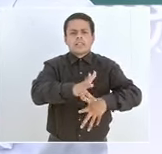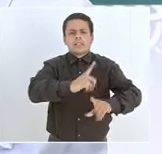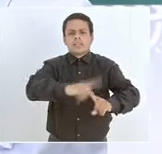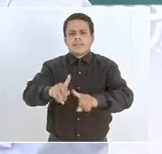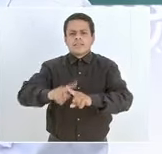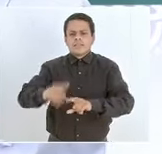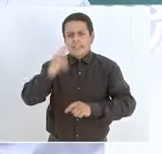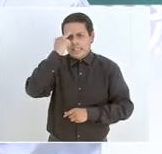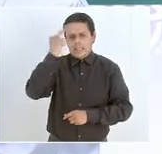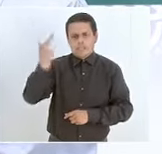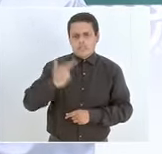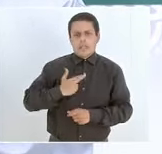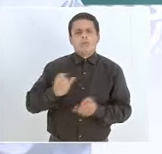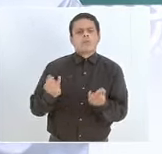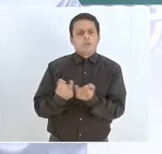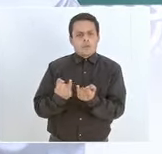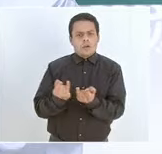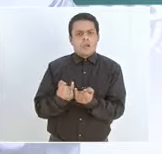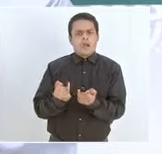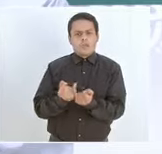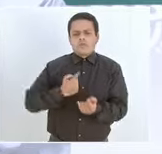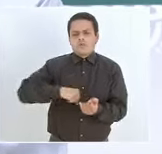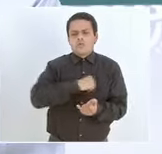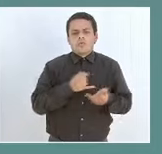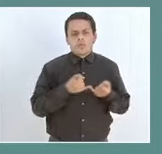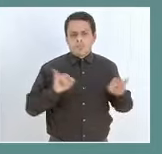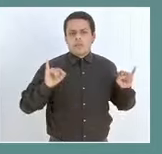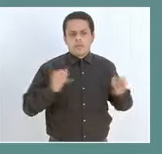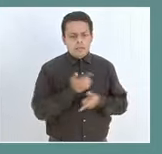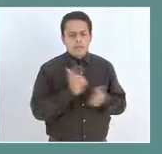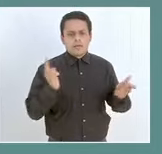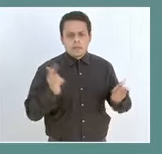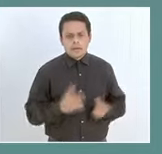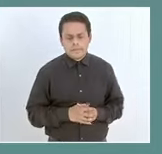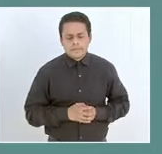extranjeros respeten nuestra soberanía.